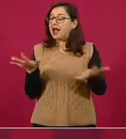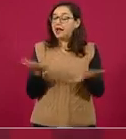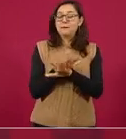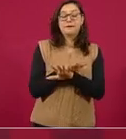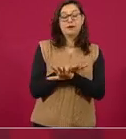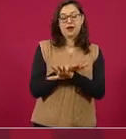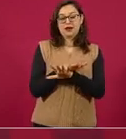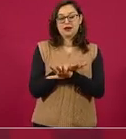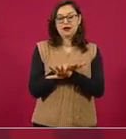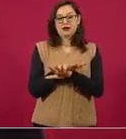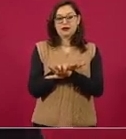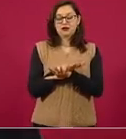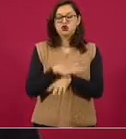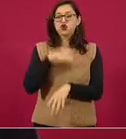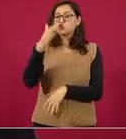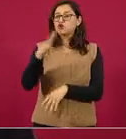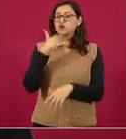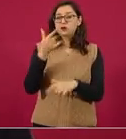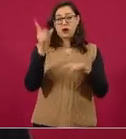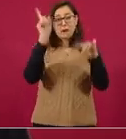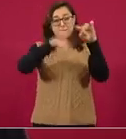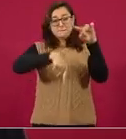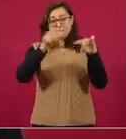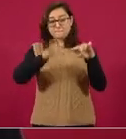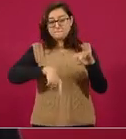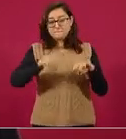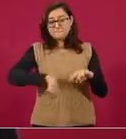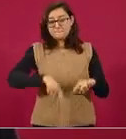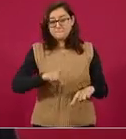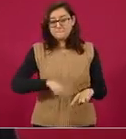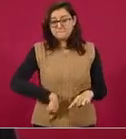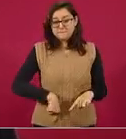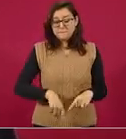para limpiar de corrupción al gobierno.